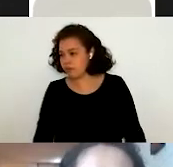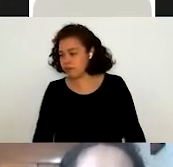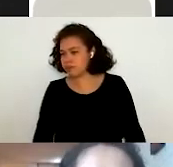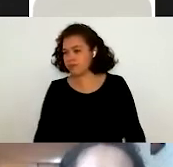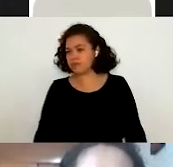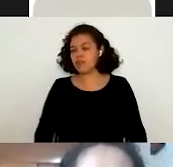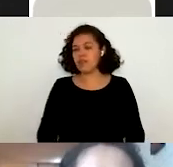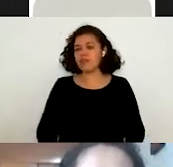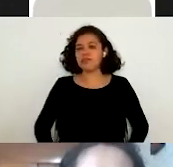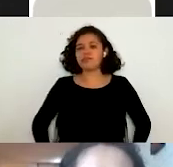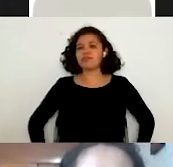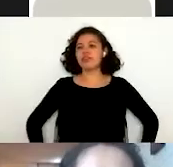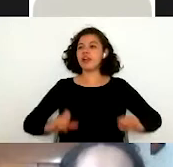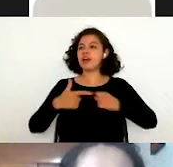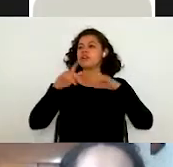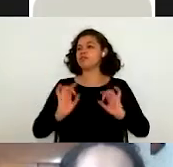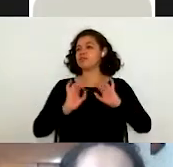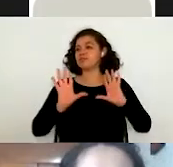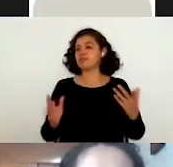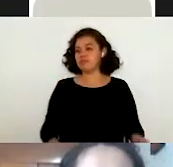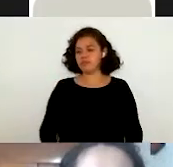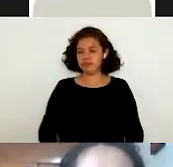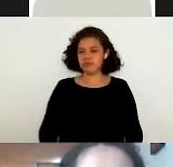situaciones inesperadas, ¿no? Es decir,